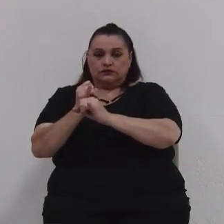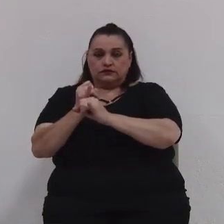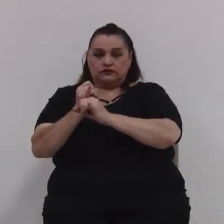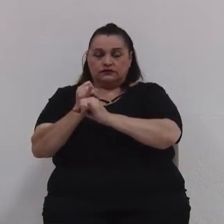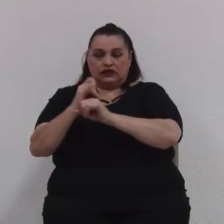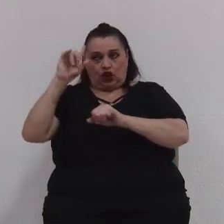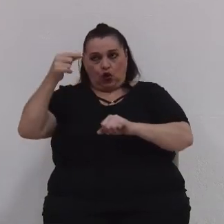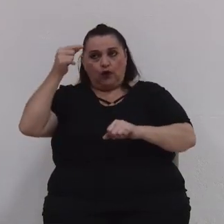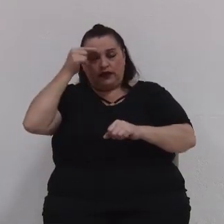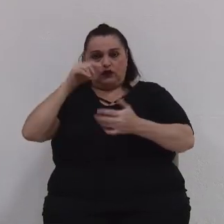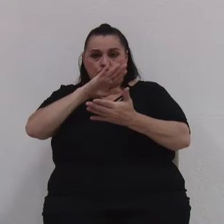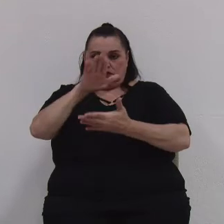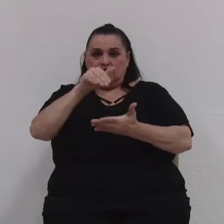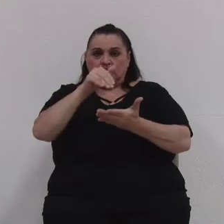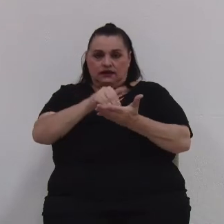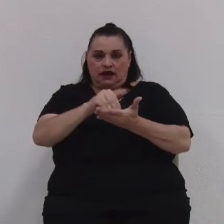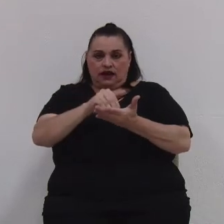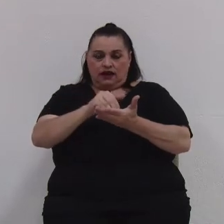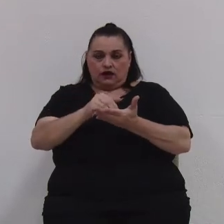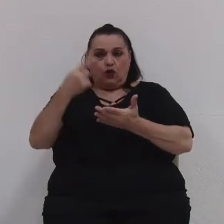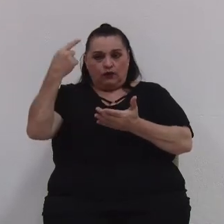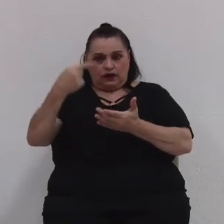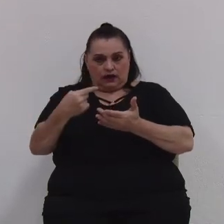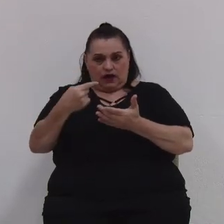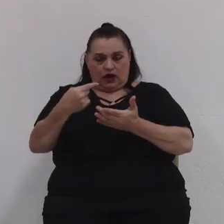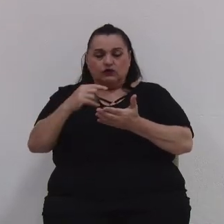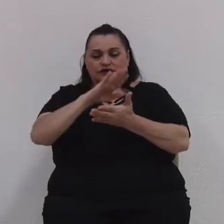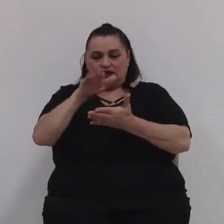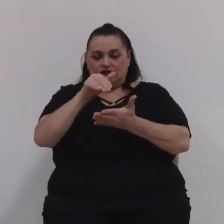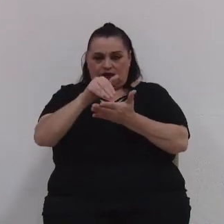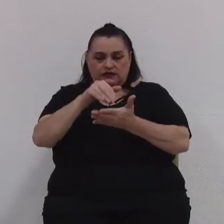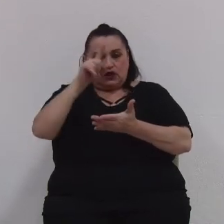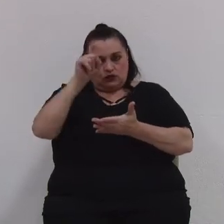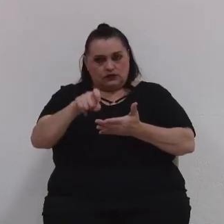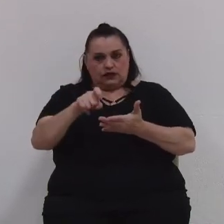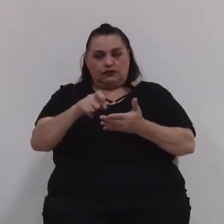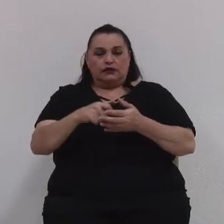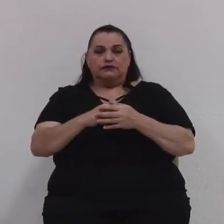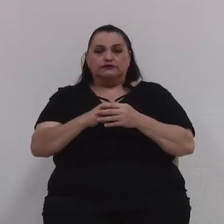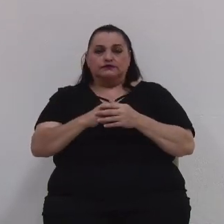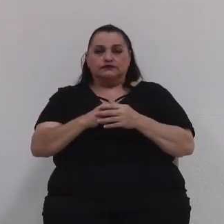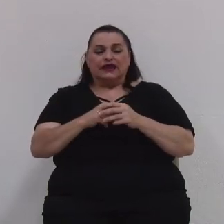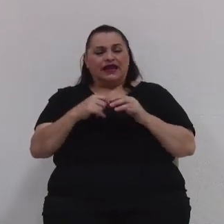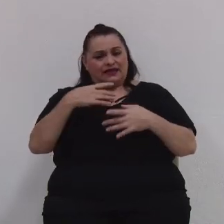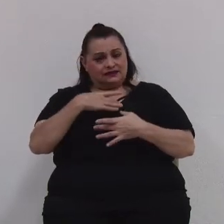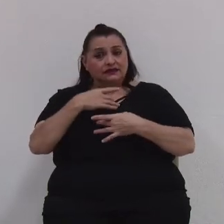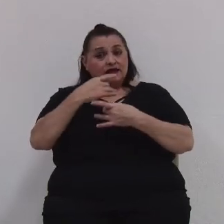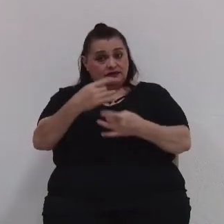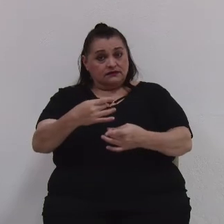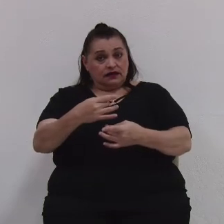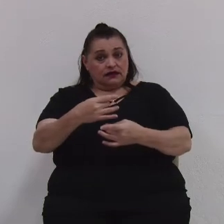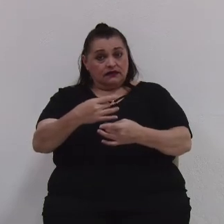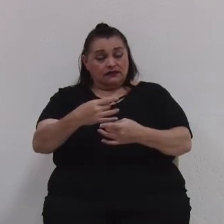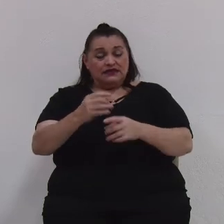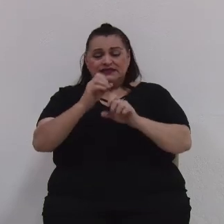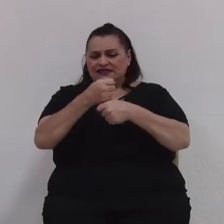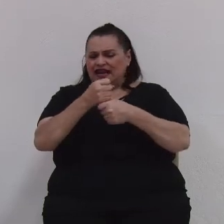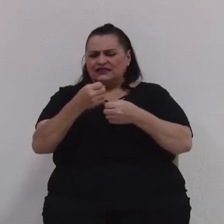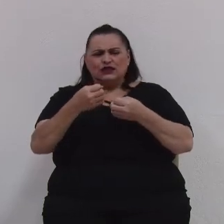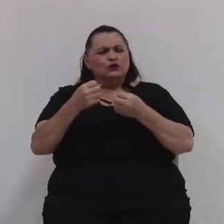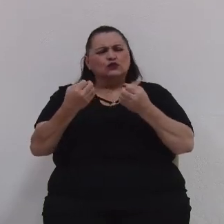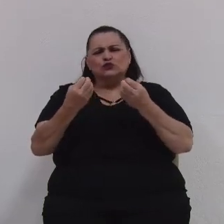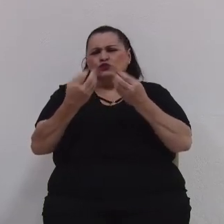del gobierno central y de instituciones descentralizadas. Y es interesante porque se han hecho un montón de